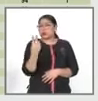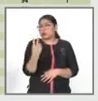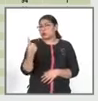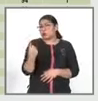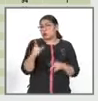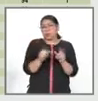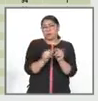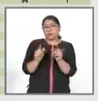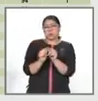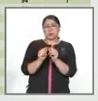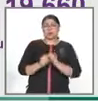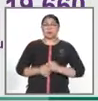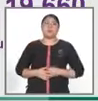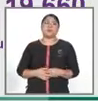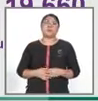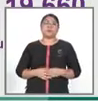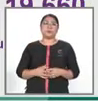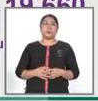un